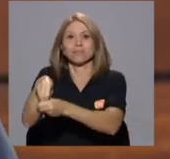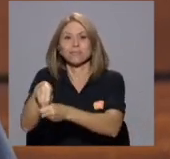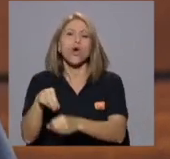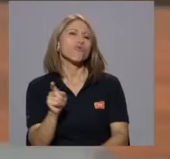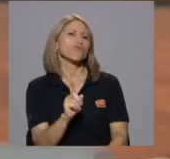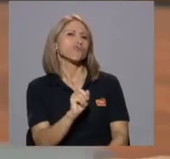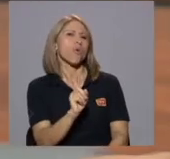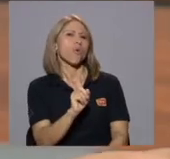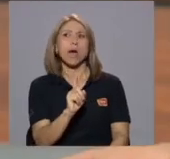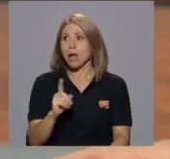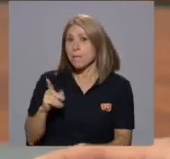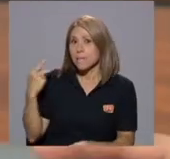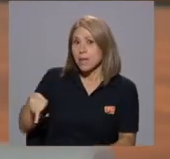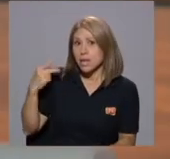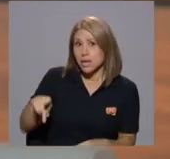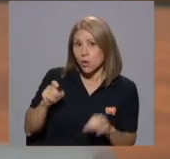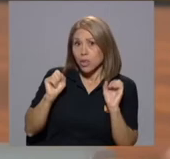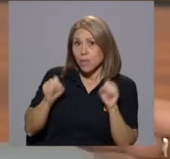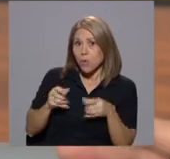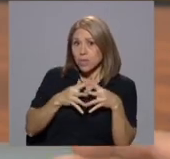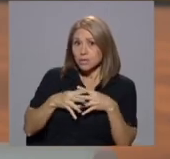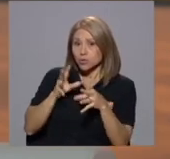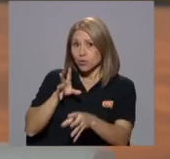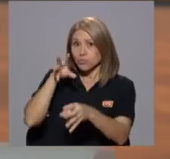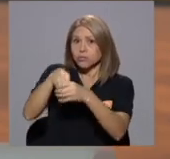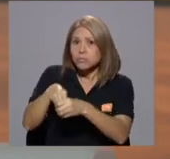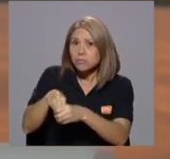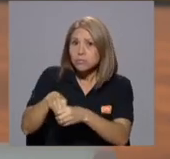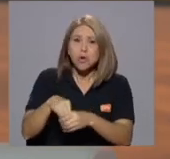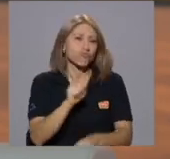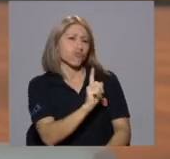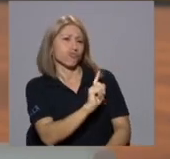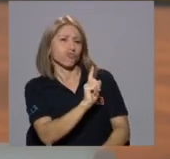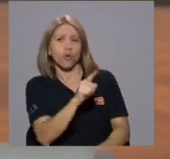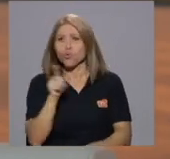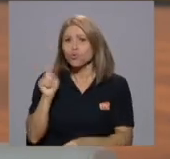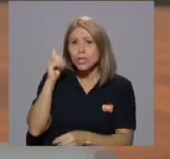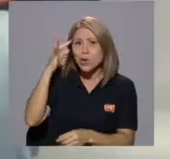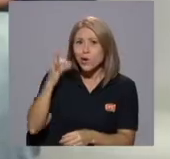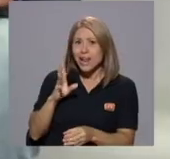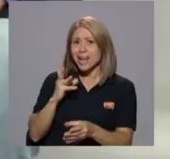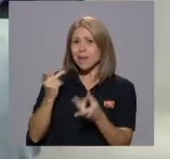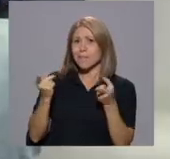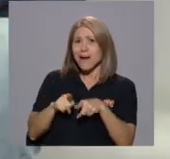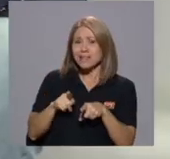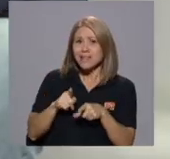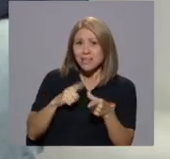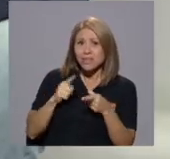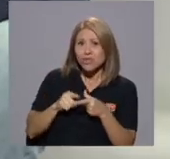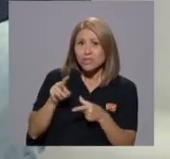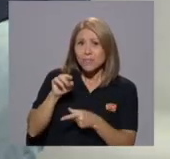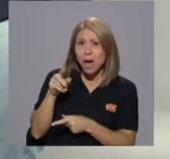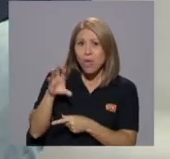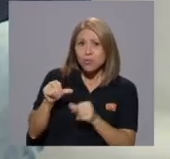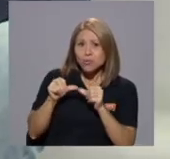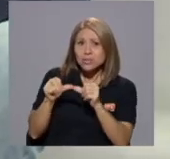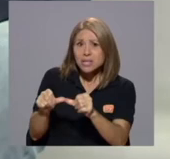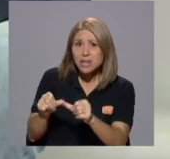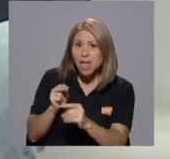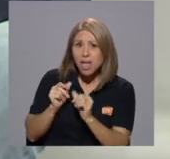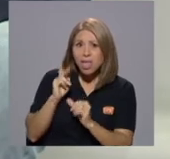algún peligro entonces de una intervención? No, eso no va a pasar. ¿Usted no cree que la intervención se vaya a dar nunca? No, yo no creo que se va a dar. Entonces Maduro va a seguir ahí. Sería un